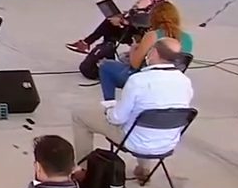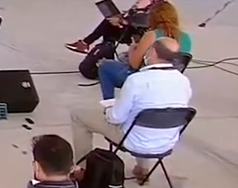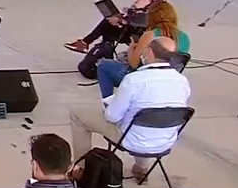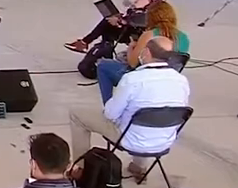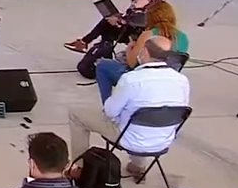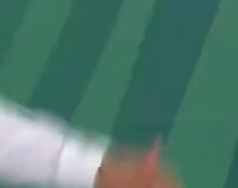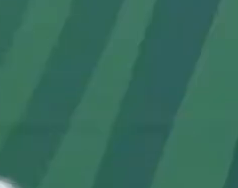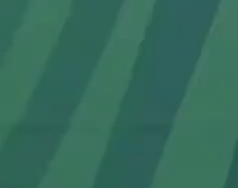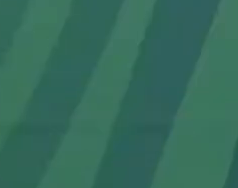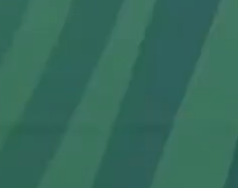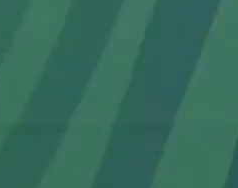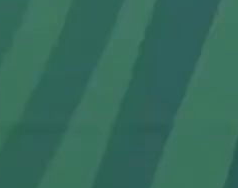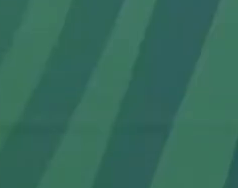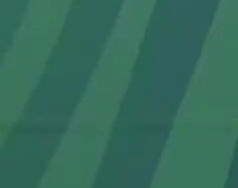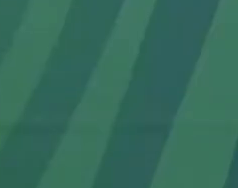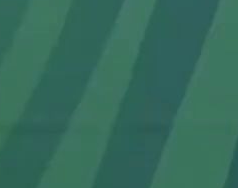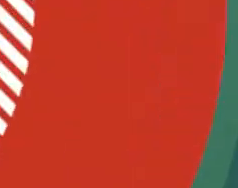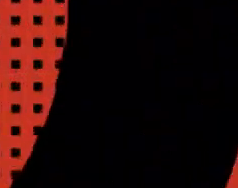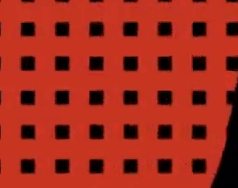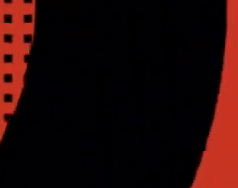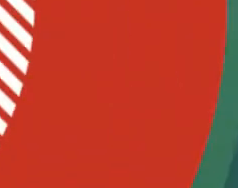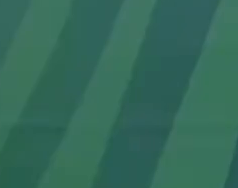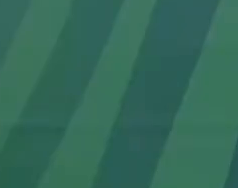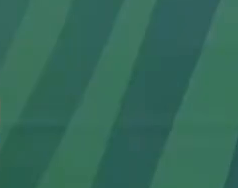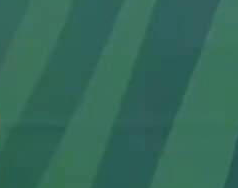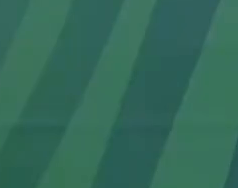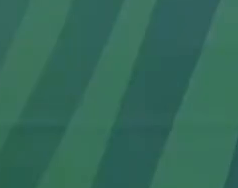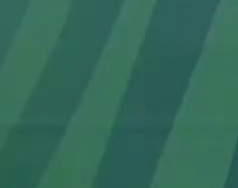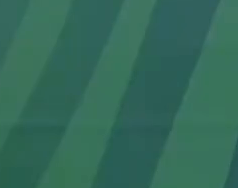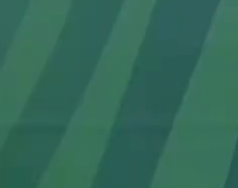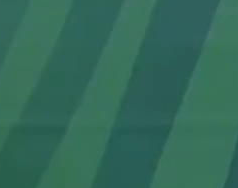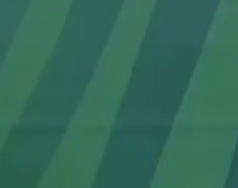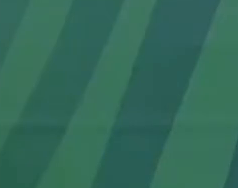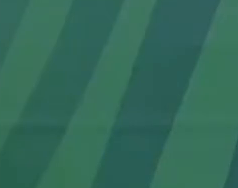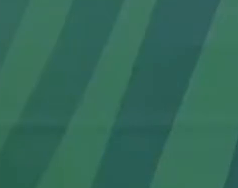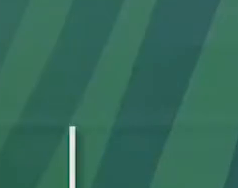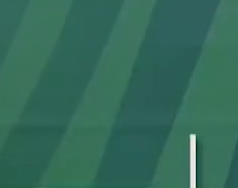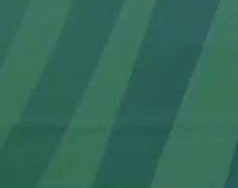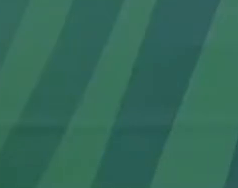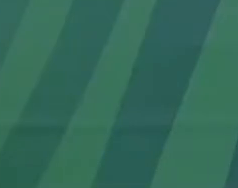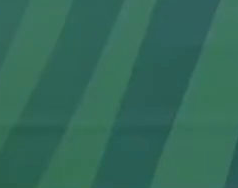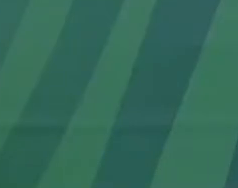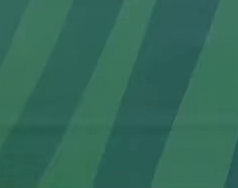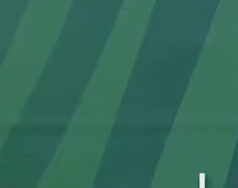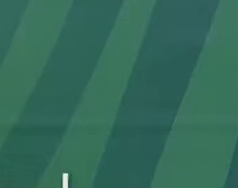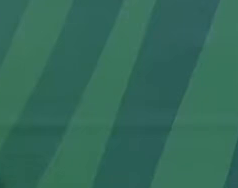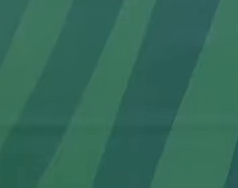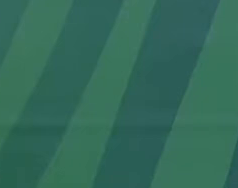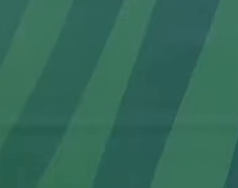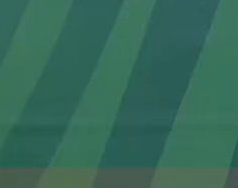pagan proporcionalmente menos luz. Y la tercera es una reforma electoral